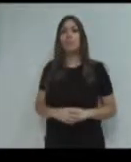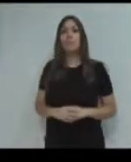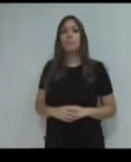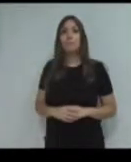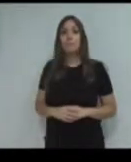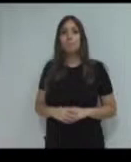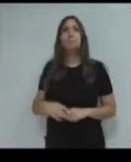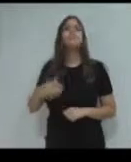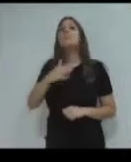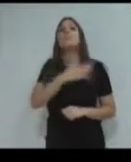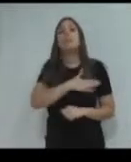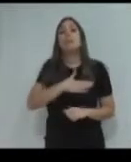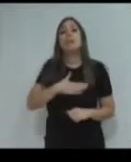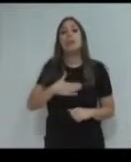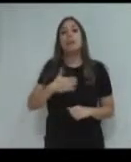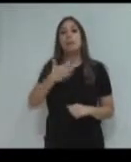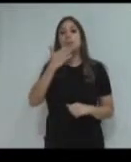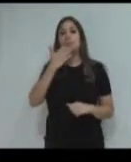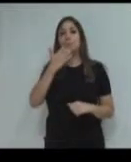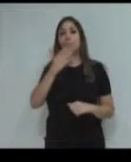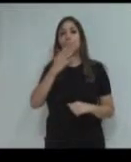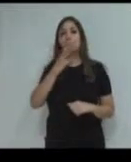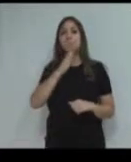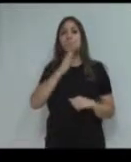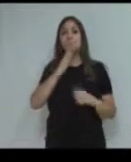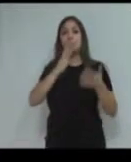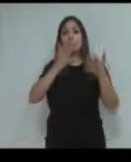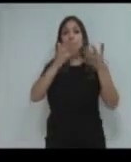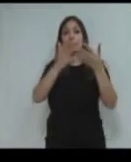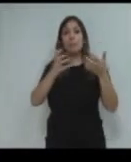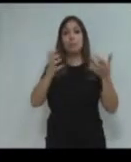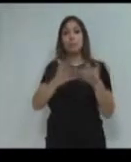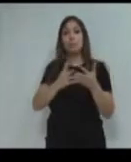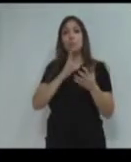para insertar una alternativa al texto,